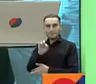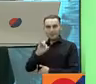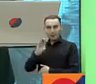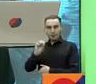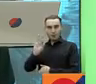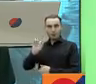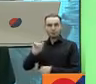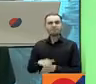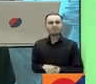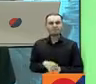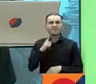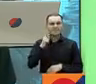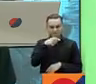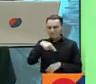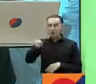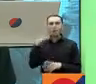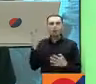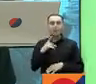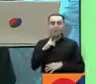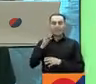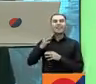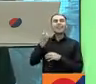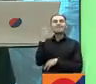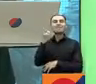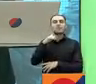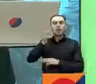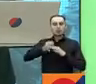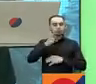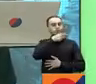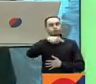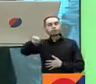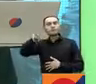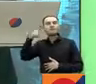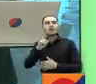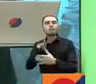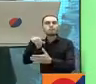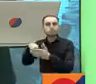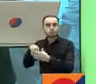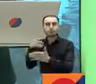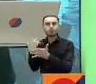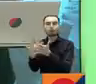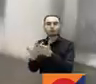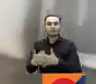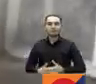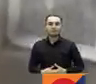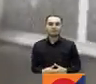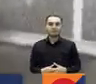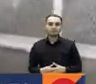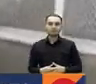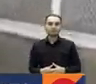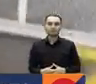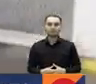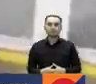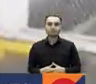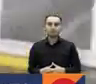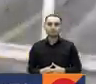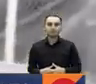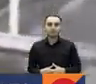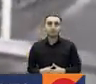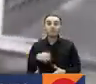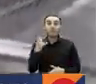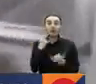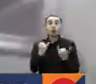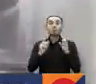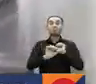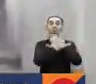se da luego de que el fiscal del caso pidiera el envío de Joiner a un centro penitenciario. El traslado fue realizado hoy en